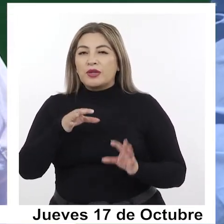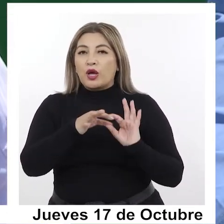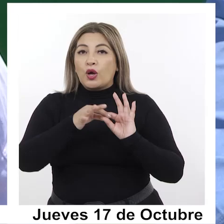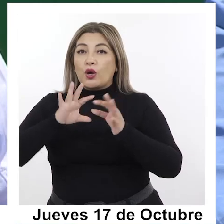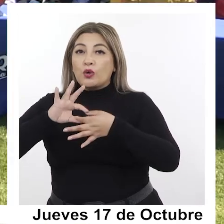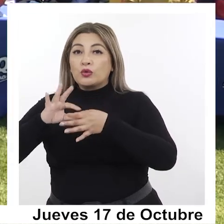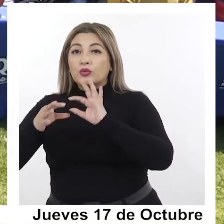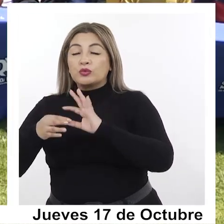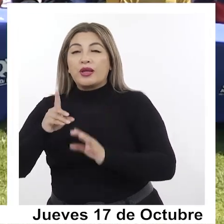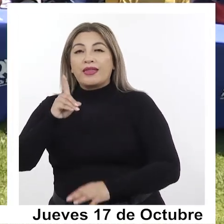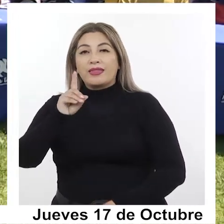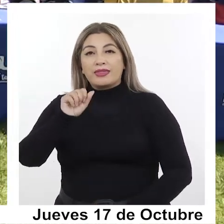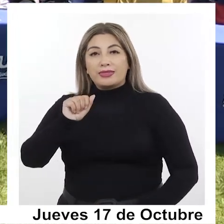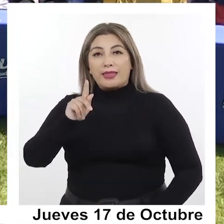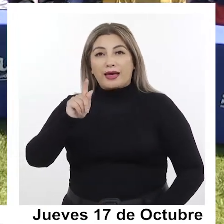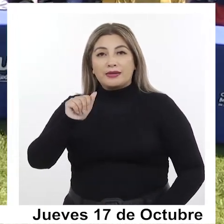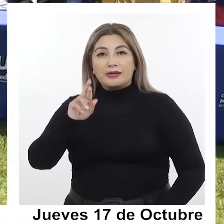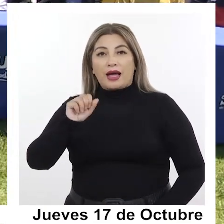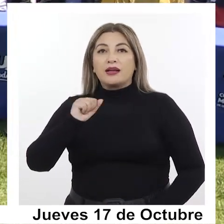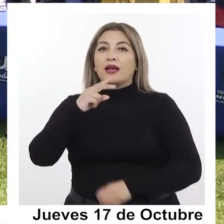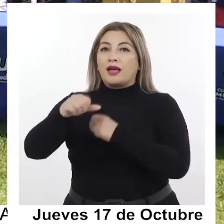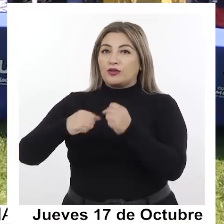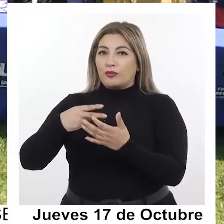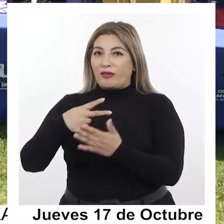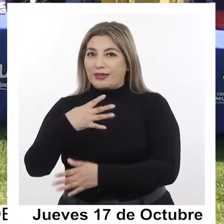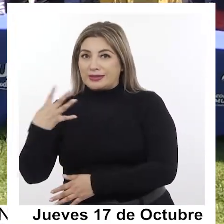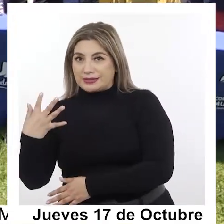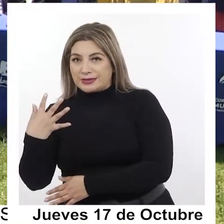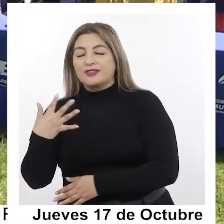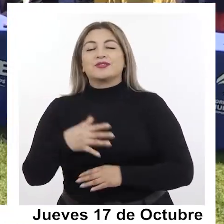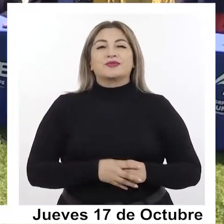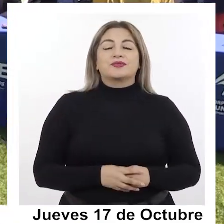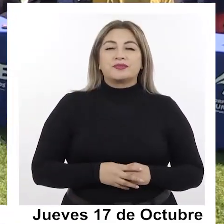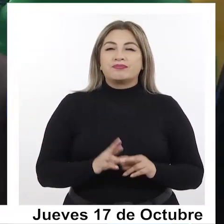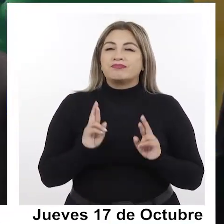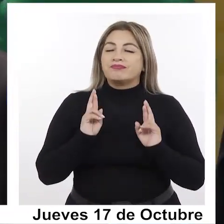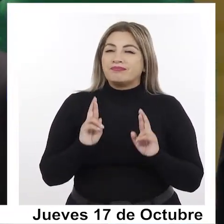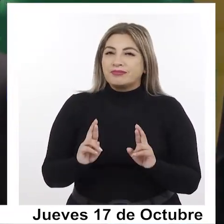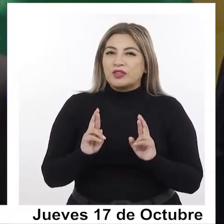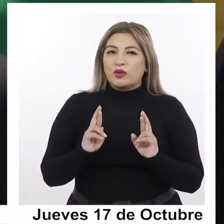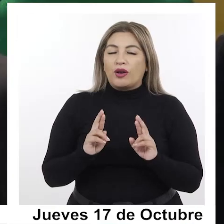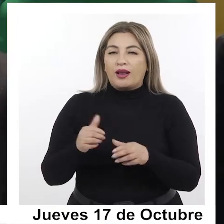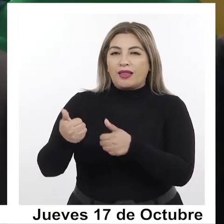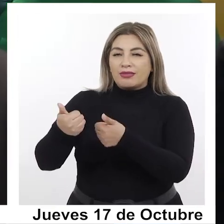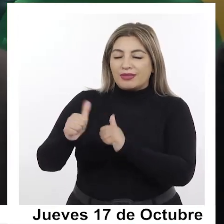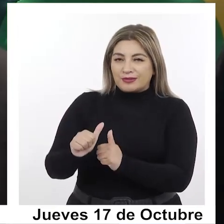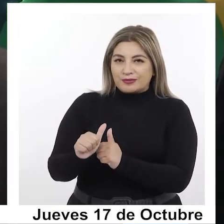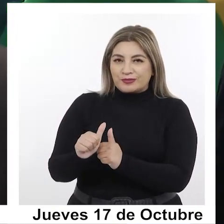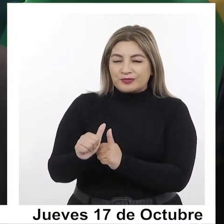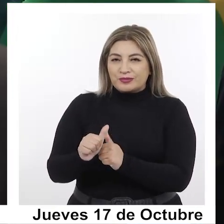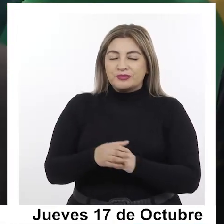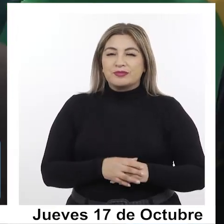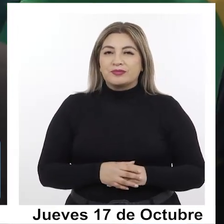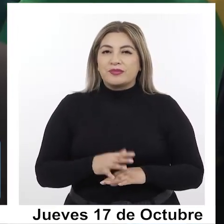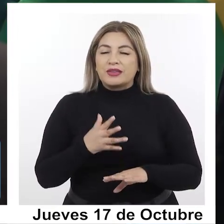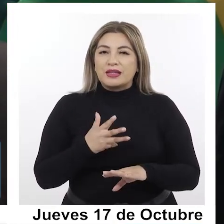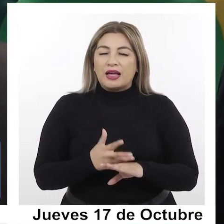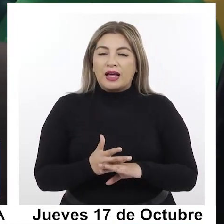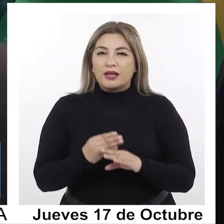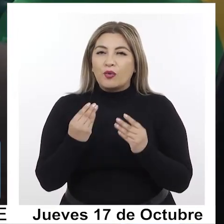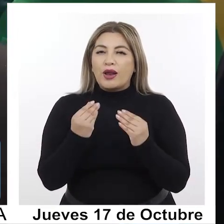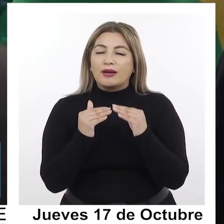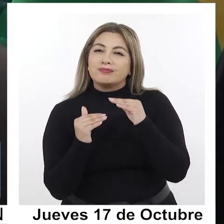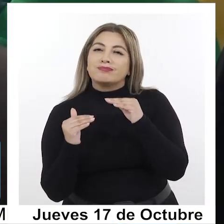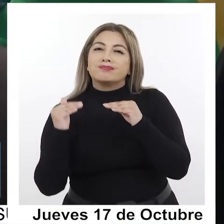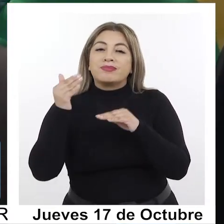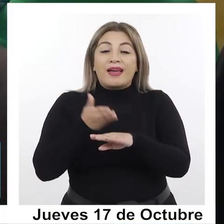en Dakar 2025. Esperamos que el desafío sea que tengan un nivel